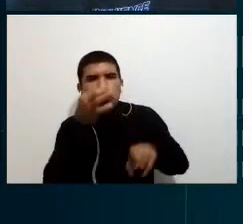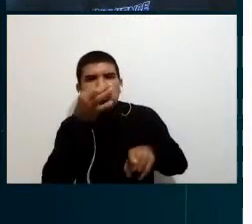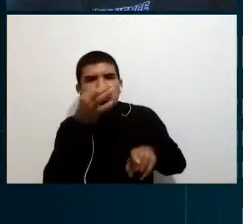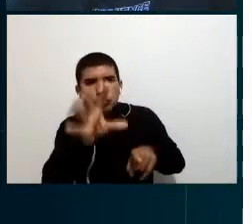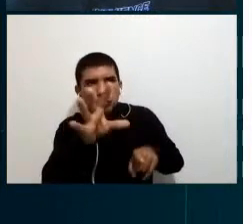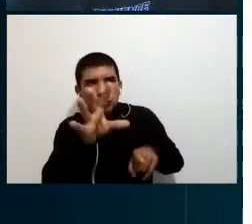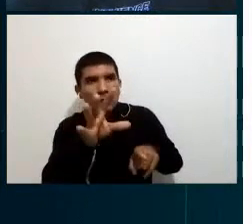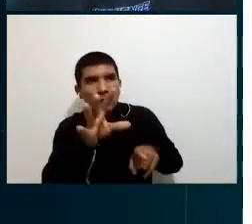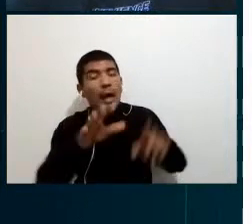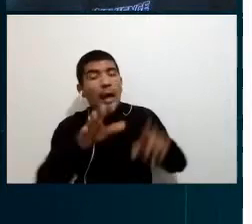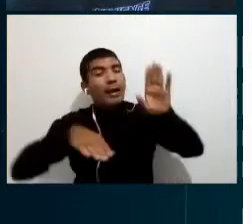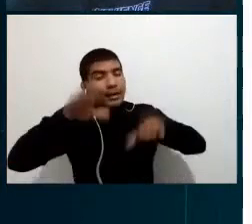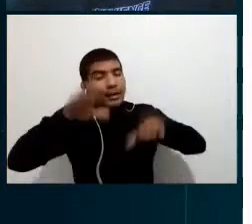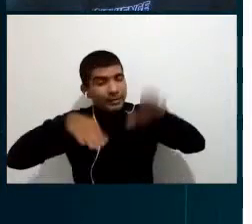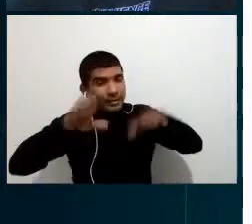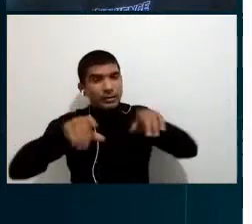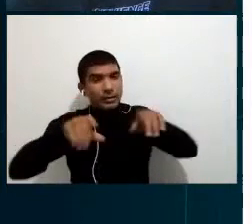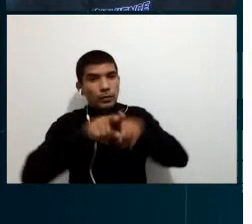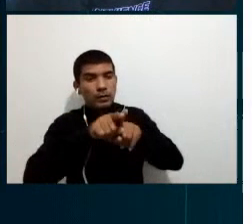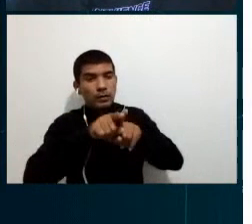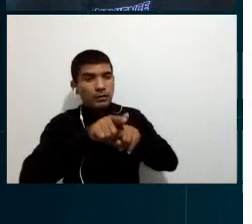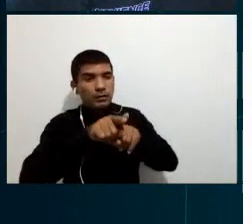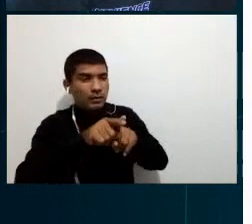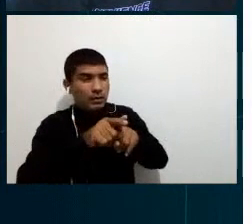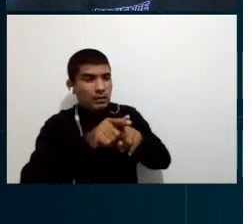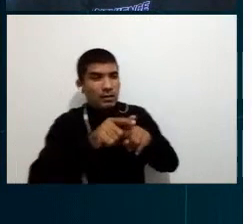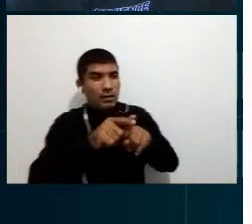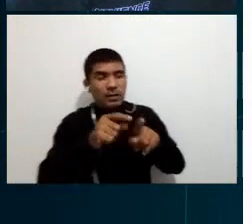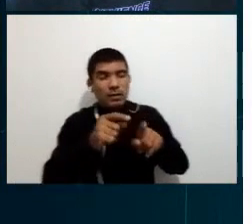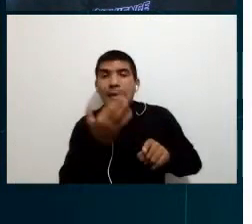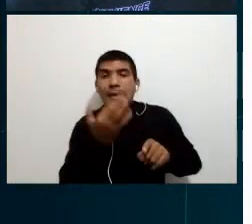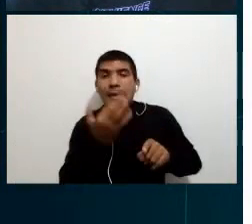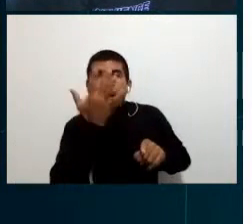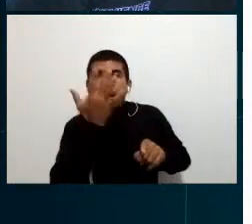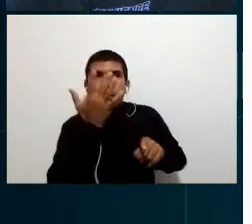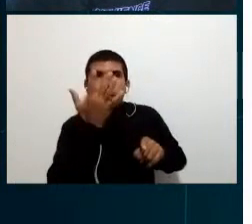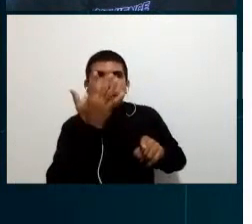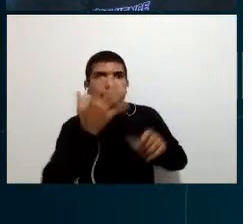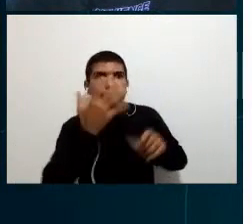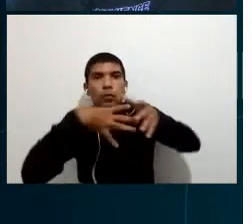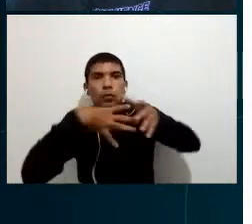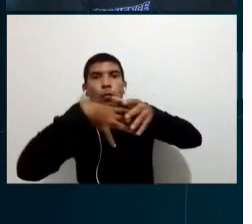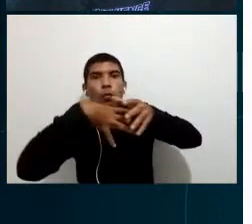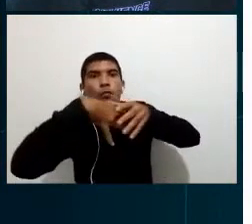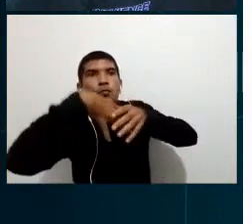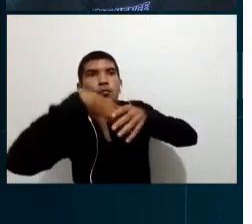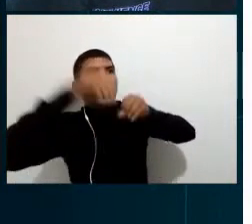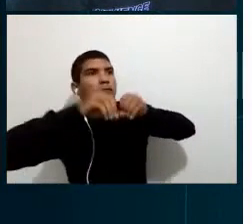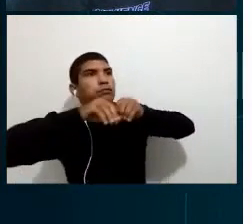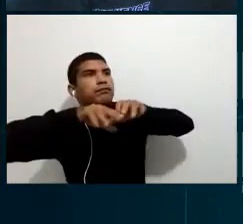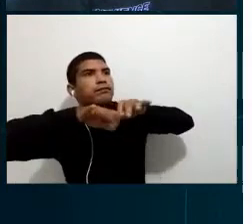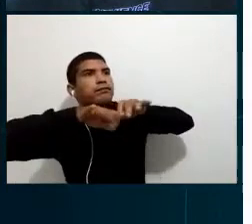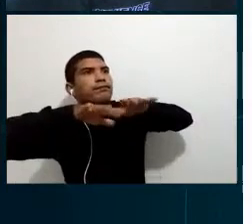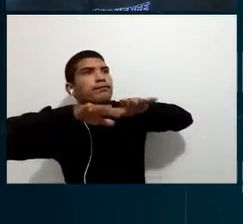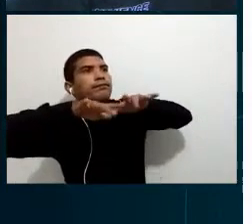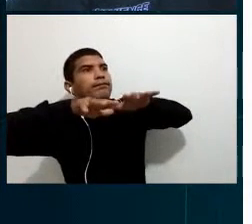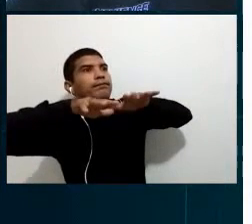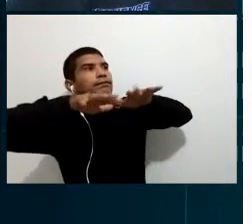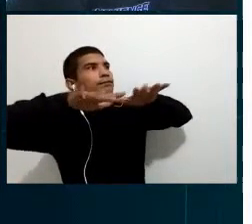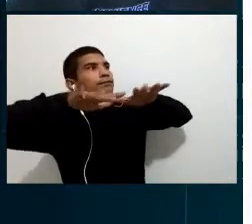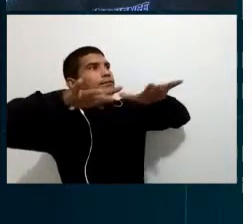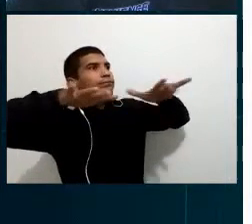debido a que los módulos no están, tienen unas selladuras y empaquetaduras que presentan a